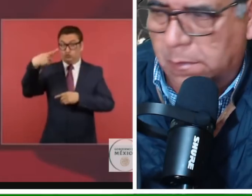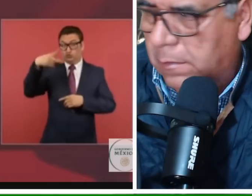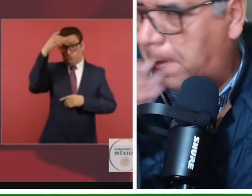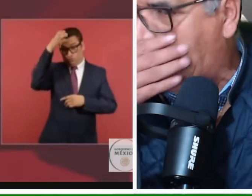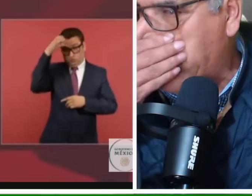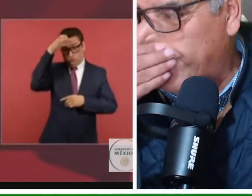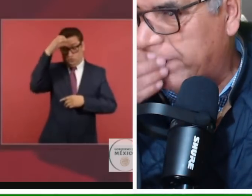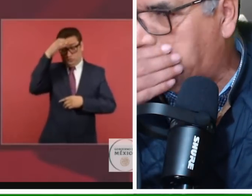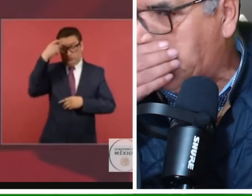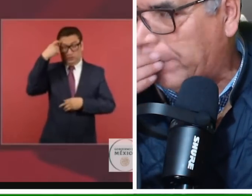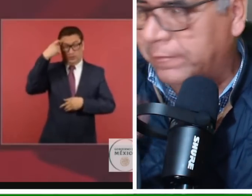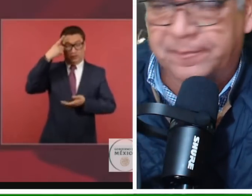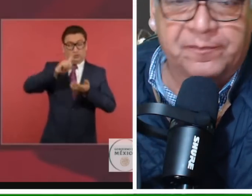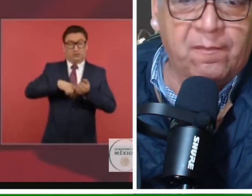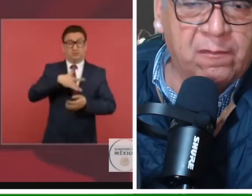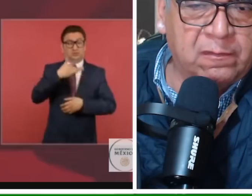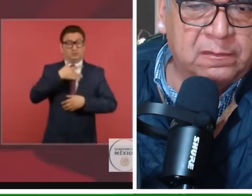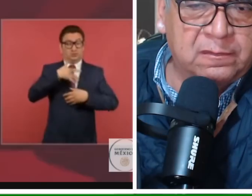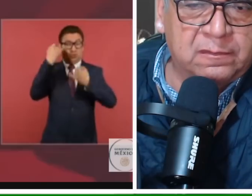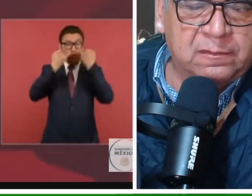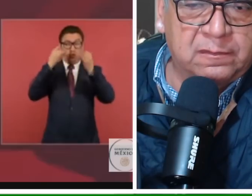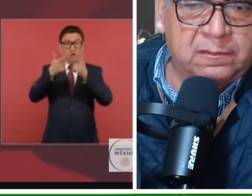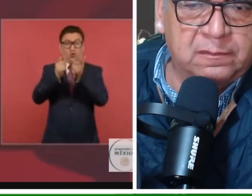en lo que llaman el imaginario colectivo,